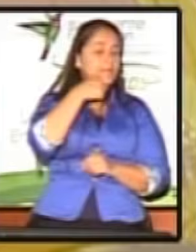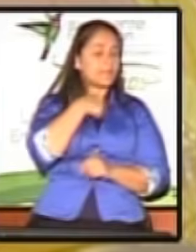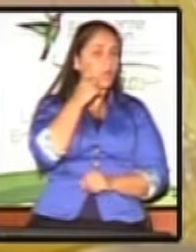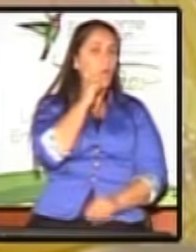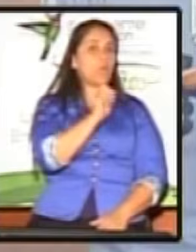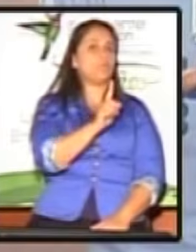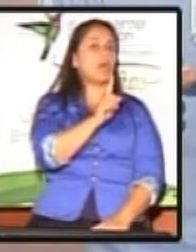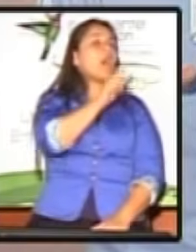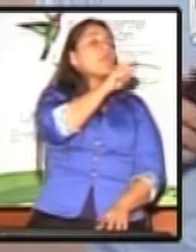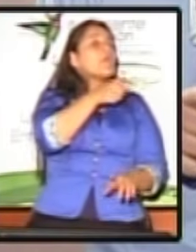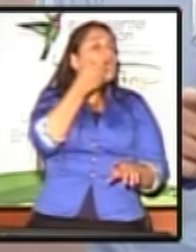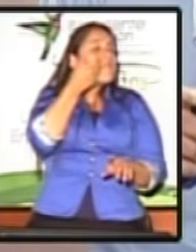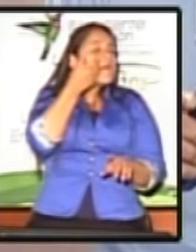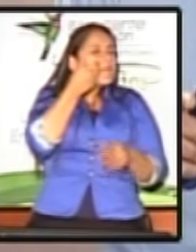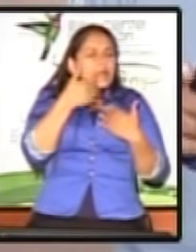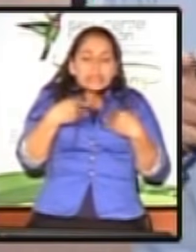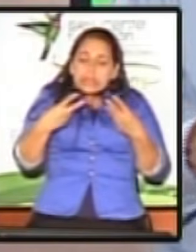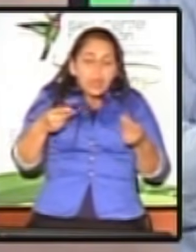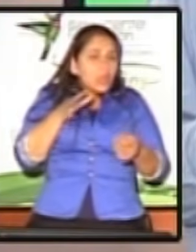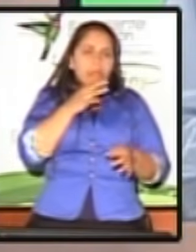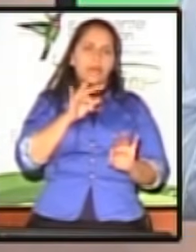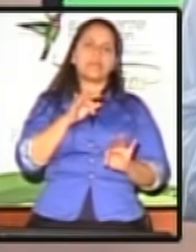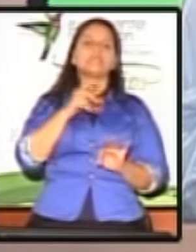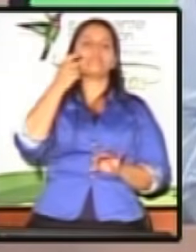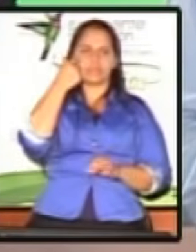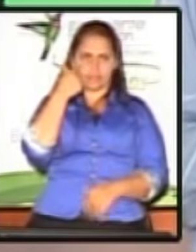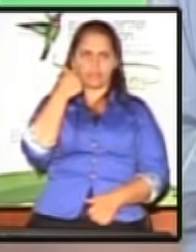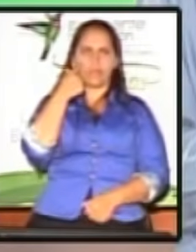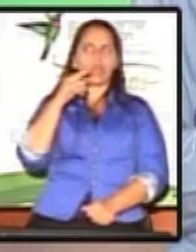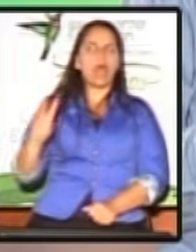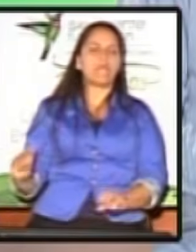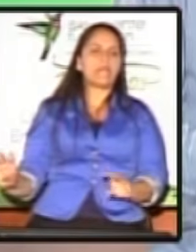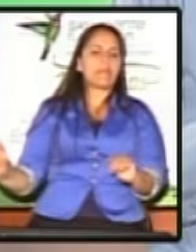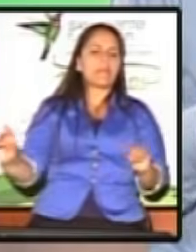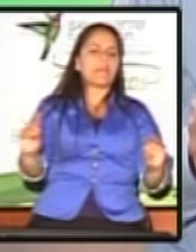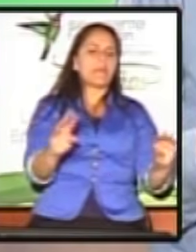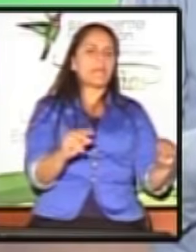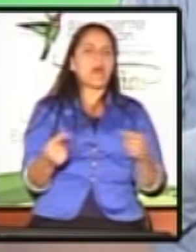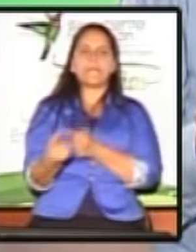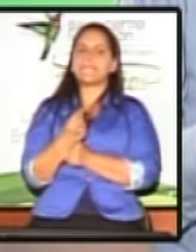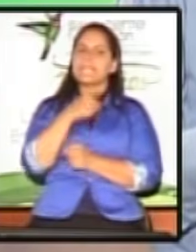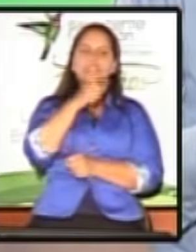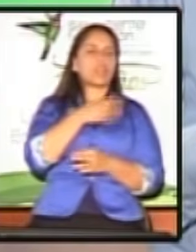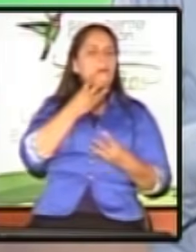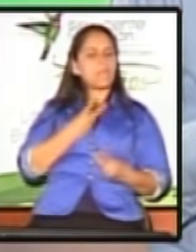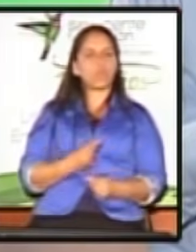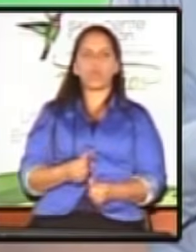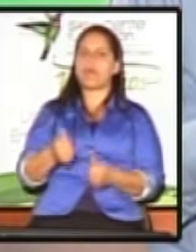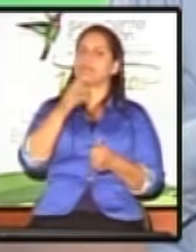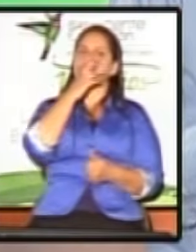algún día tienen un paciente en esta situación, todos los comentarios y todos los